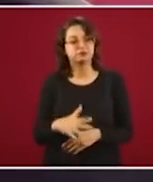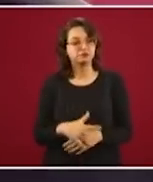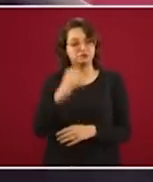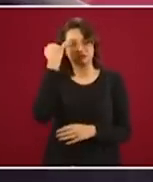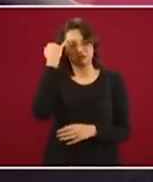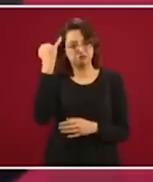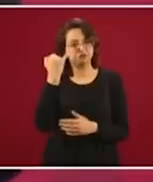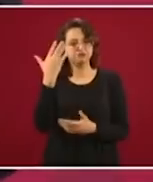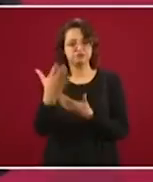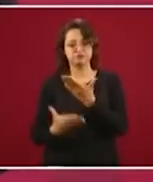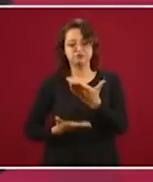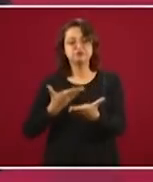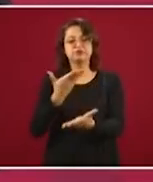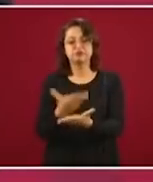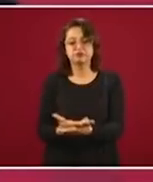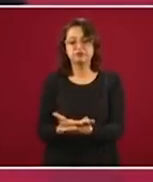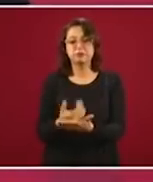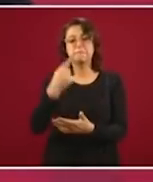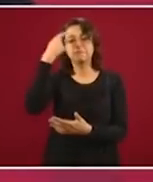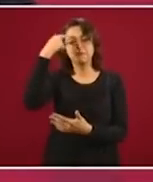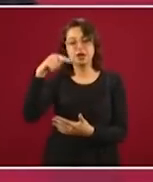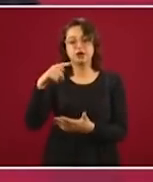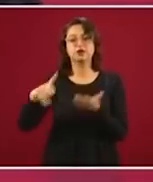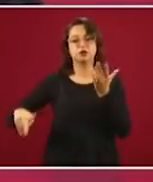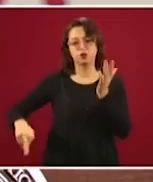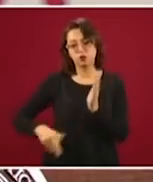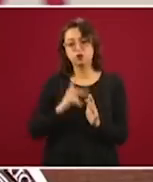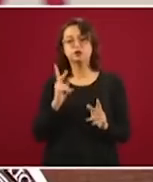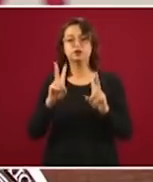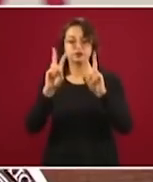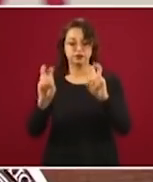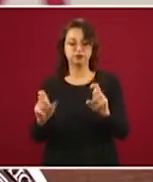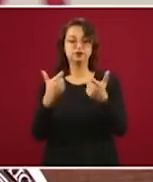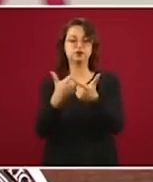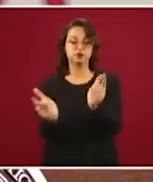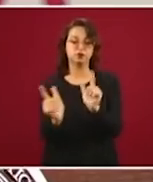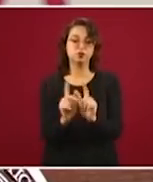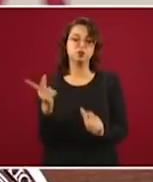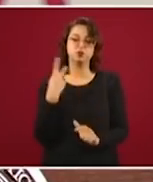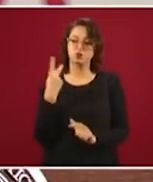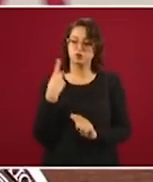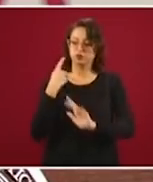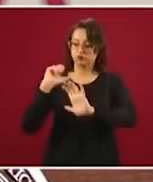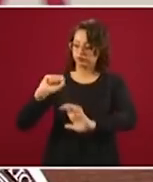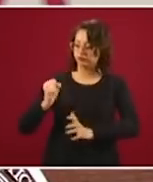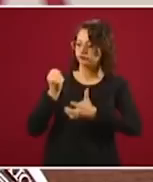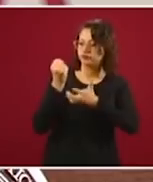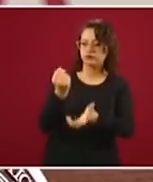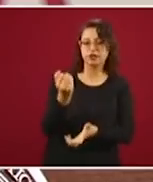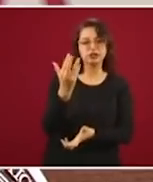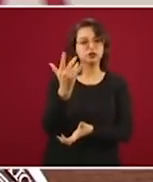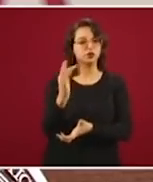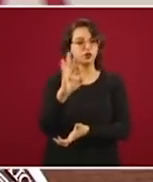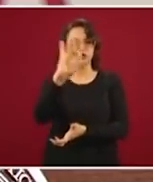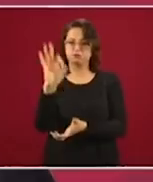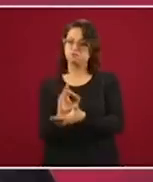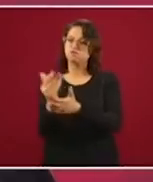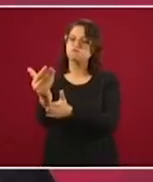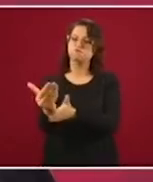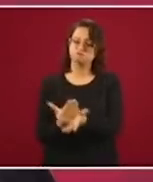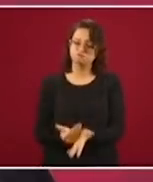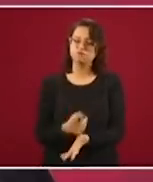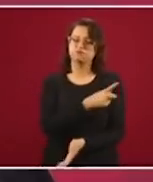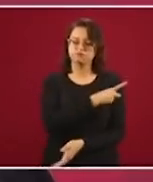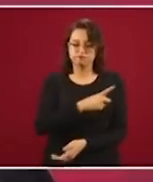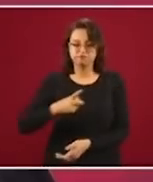iniciativa para la disminución a la mitad del presupuesto